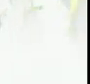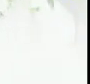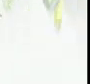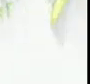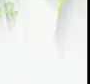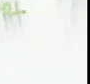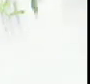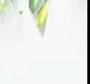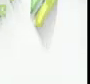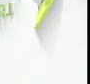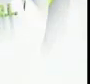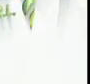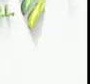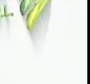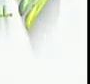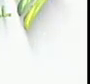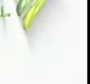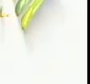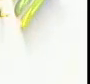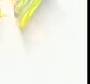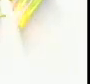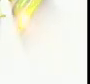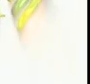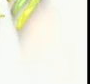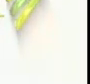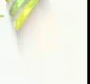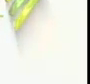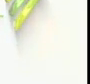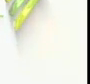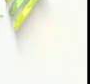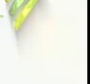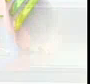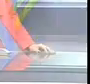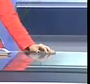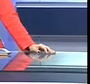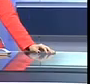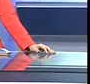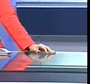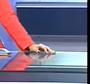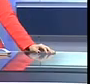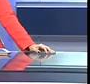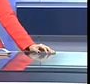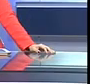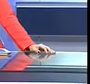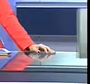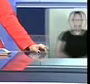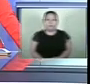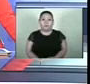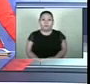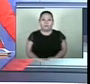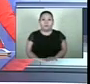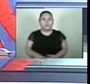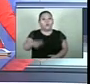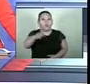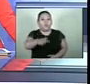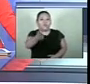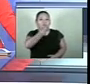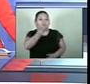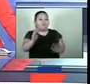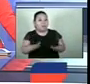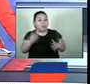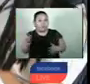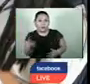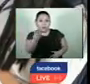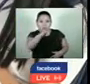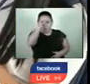Coaspae DRL, tu familia financiera. Presentó. Y hoy inició el despliegue de empleados del Ministerio de